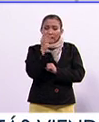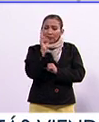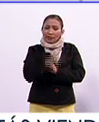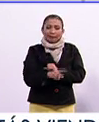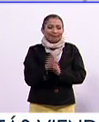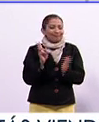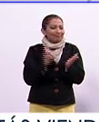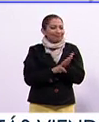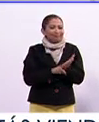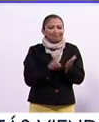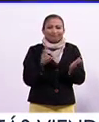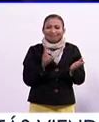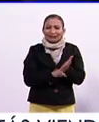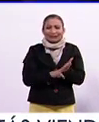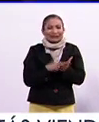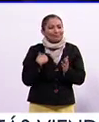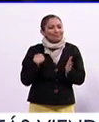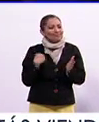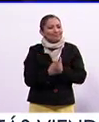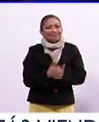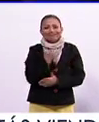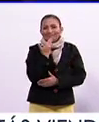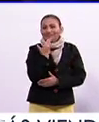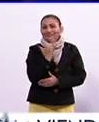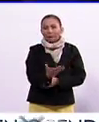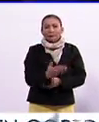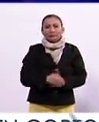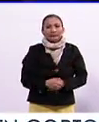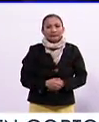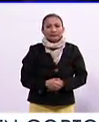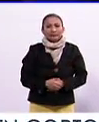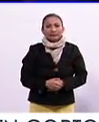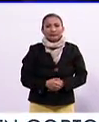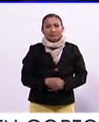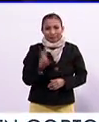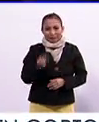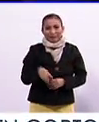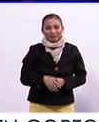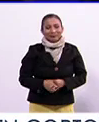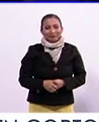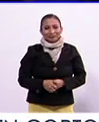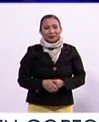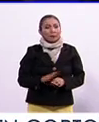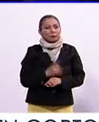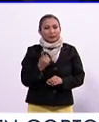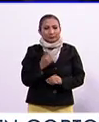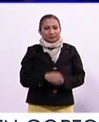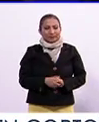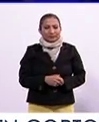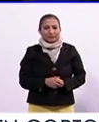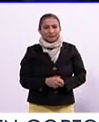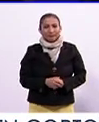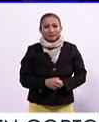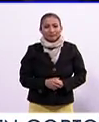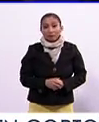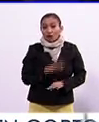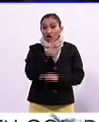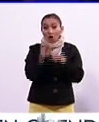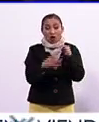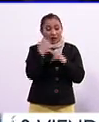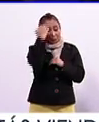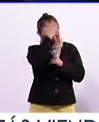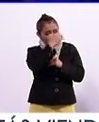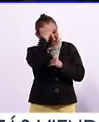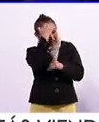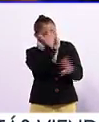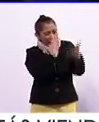idea. Qué satisfacción da, ¿verdad? Porque bueno, pues es toda tu